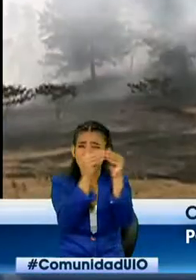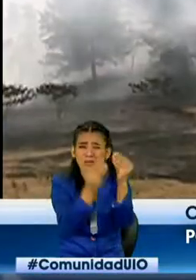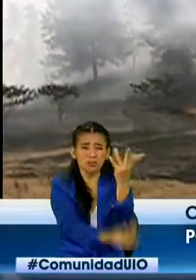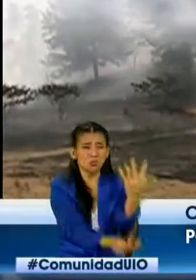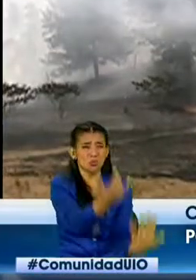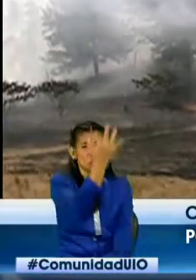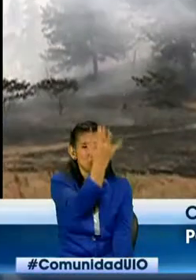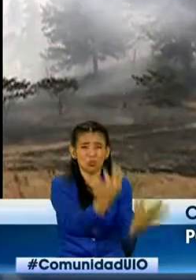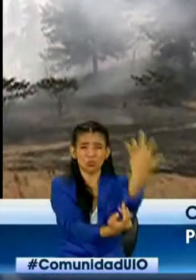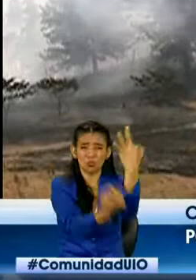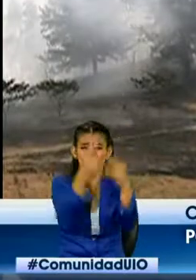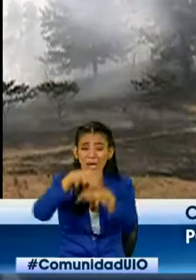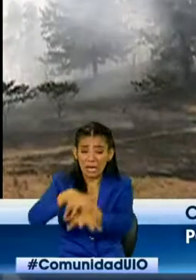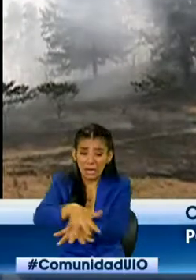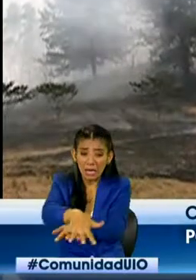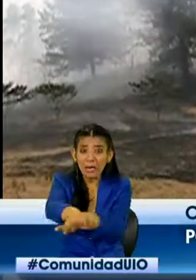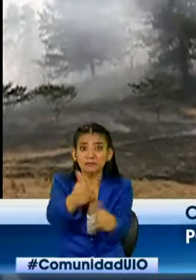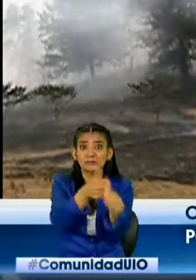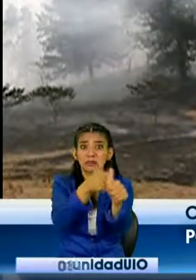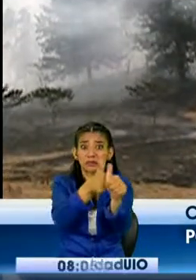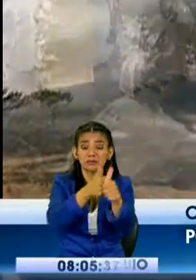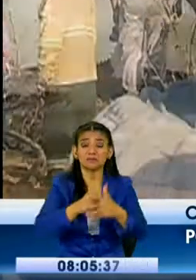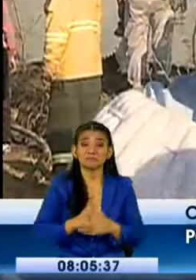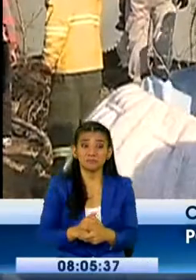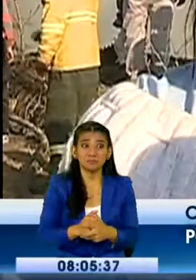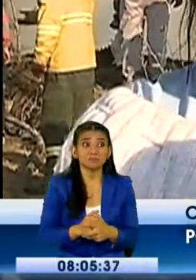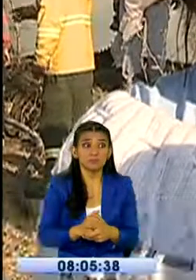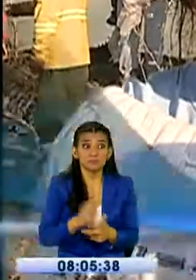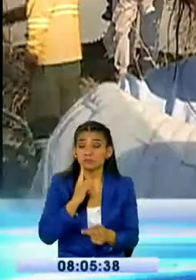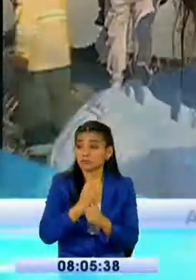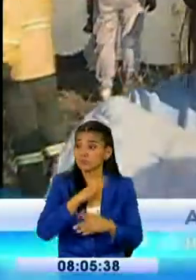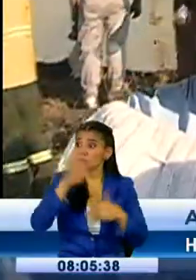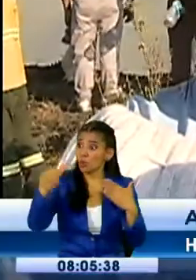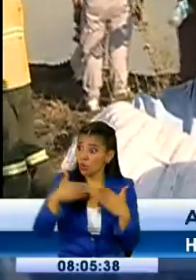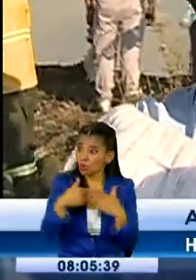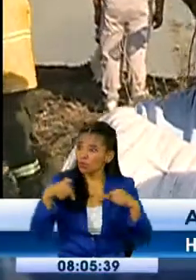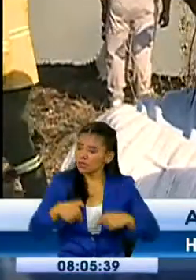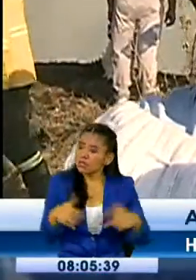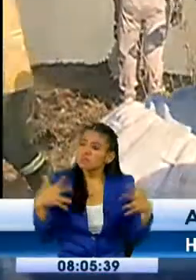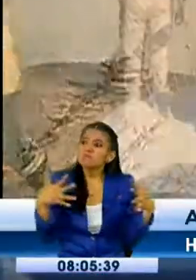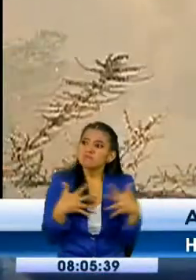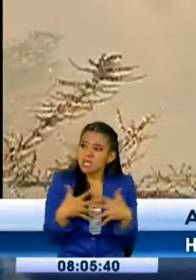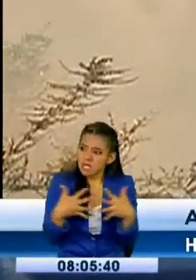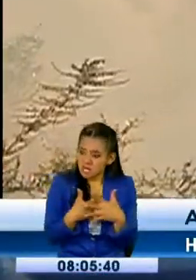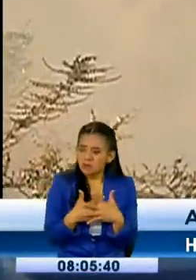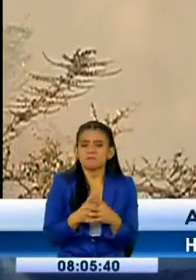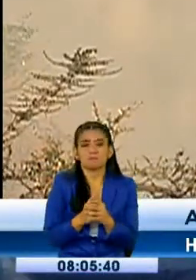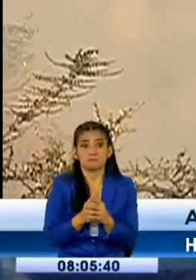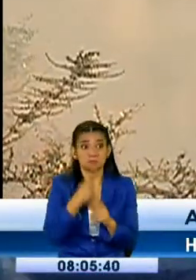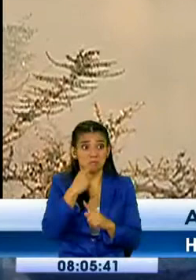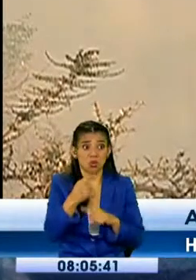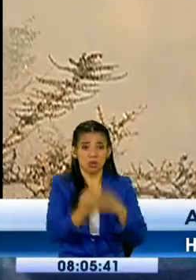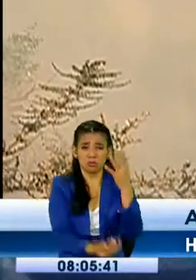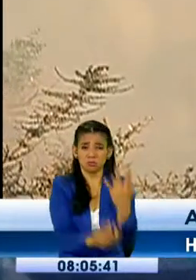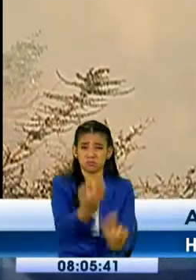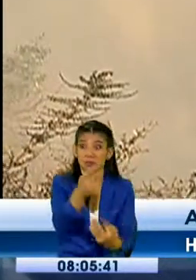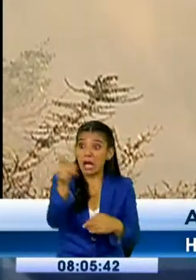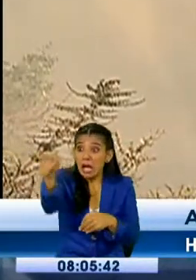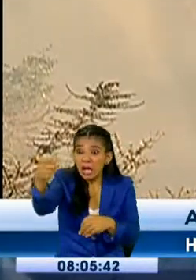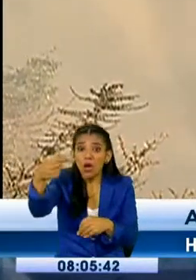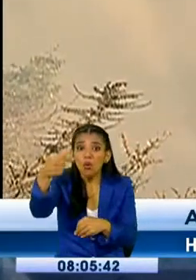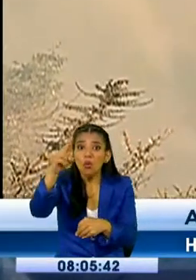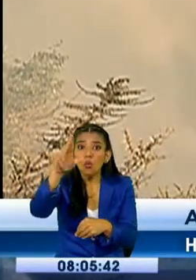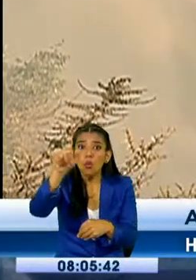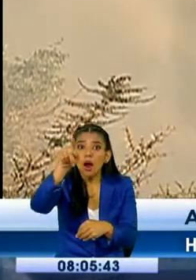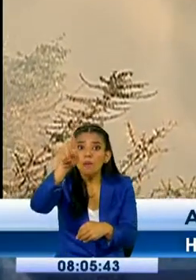otro lado del río. Aquí la verdad todos nos encontramos bien asustados, señorita, debido a que el incendio vino de acá, de